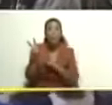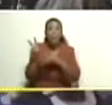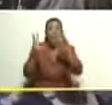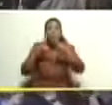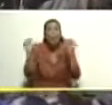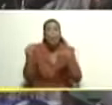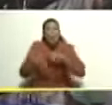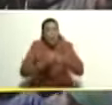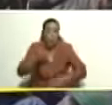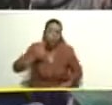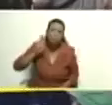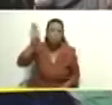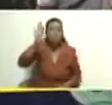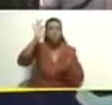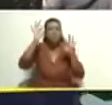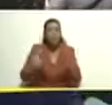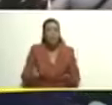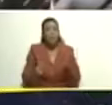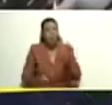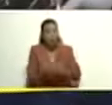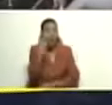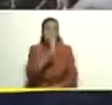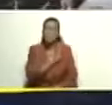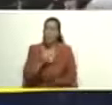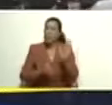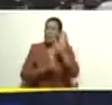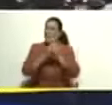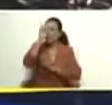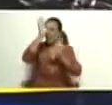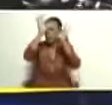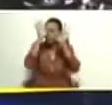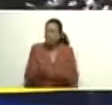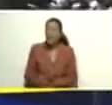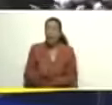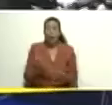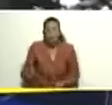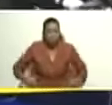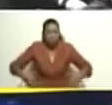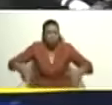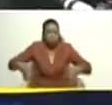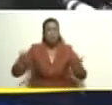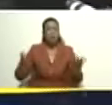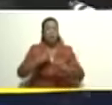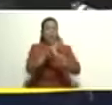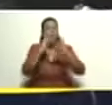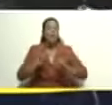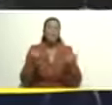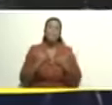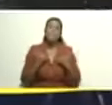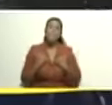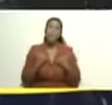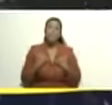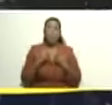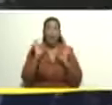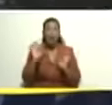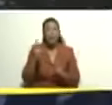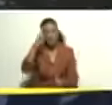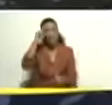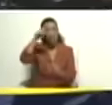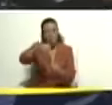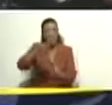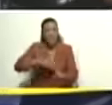tiene todo para construir su desarrollo, su prosperidad y su felicidad social, que al final es el